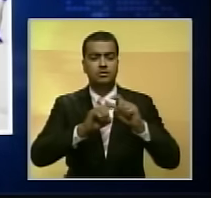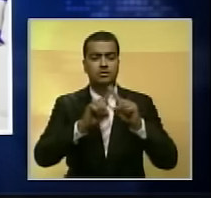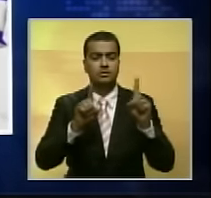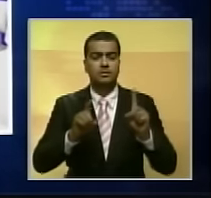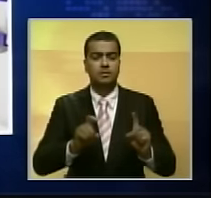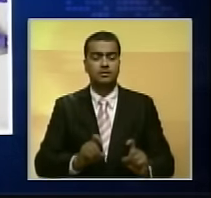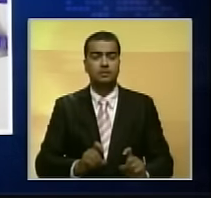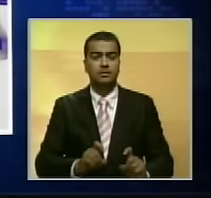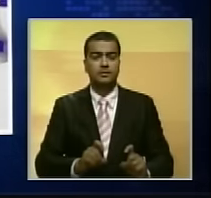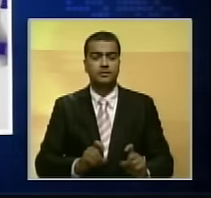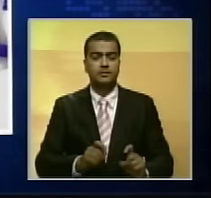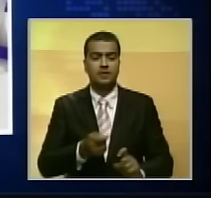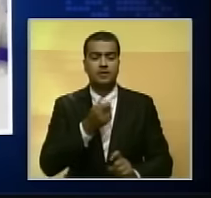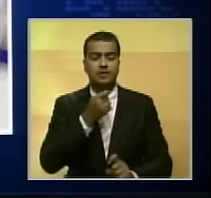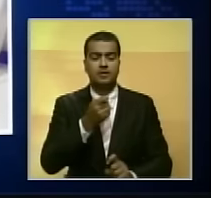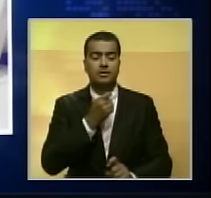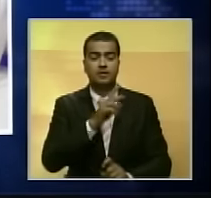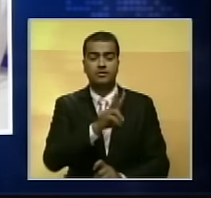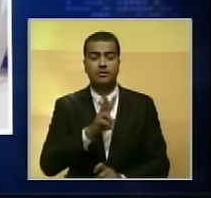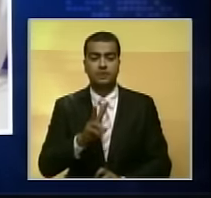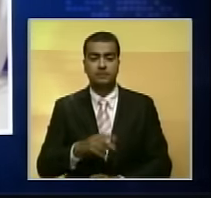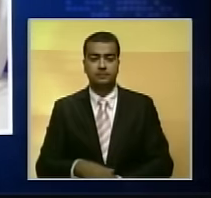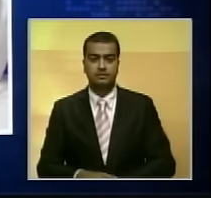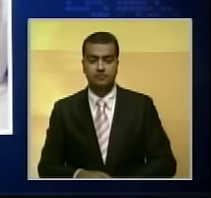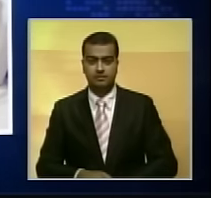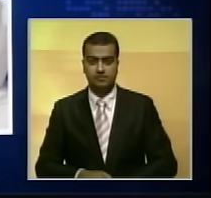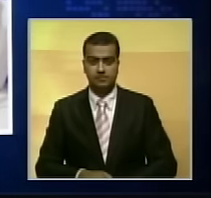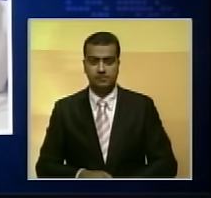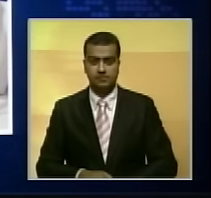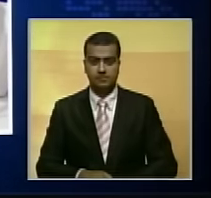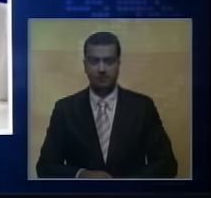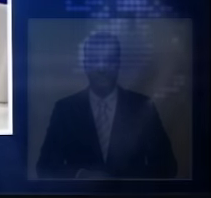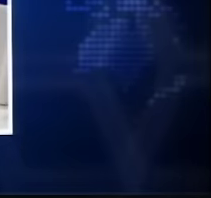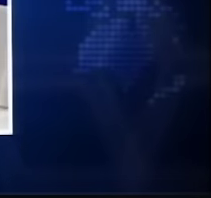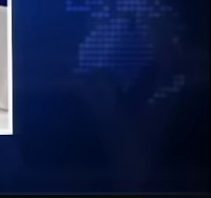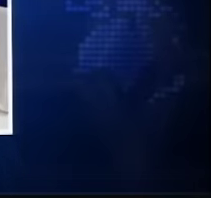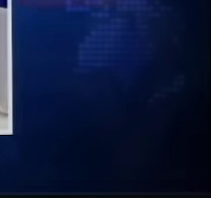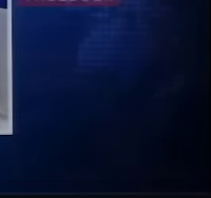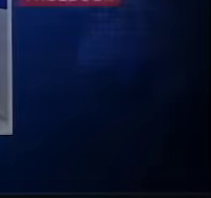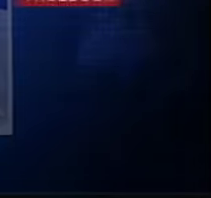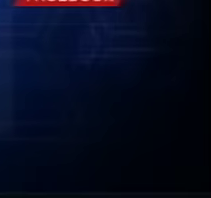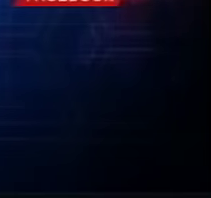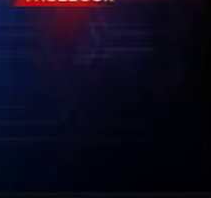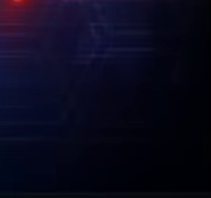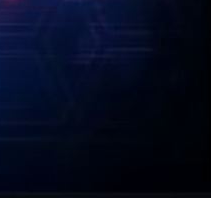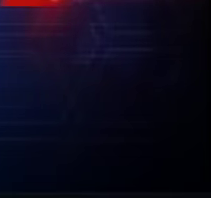la etiqueta Entrevista BB. Esto va a ser en breve. Ya venimos.